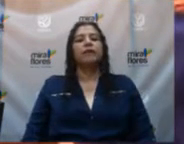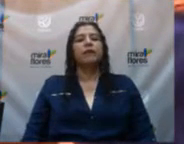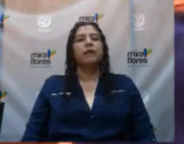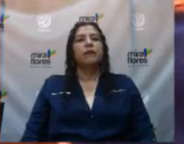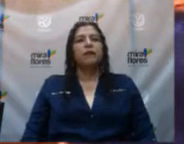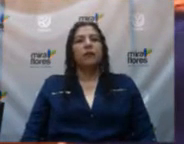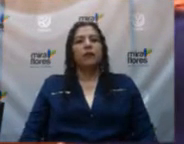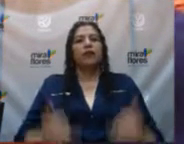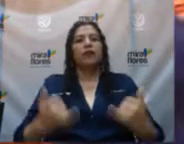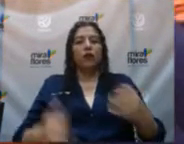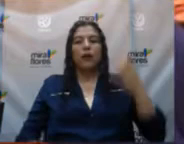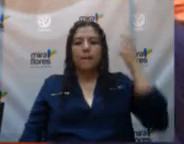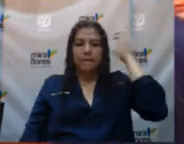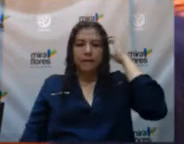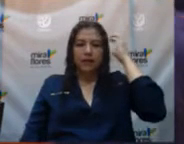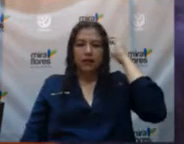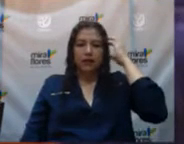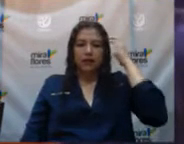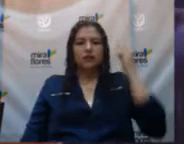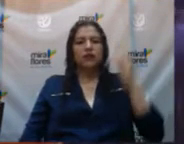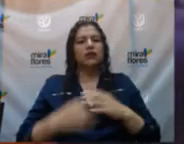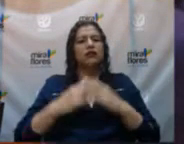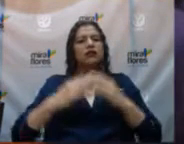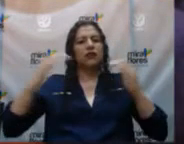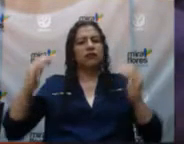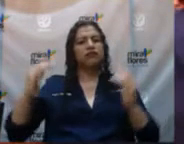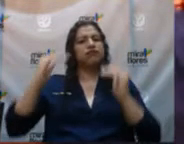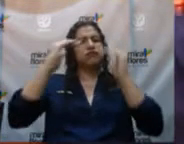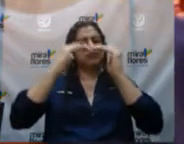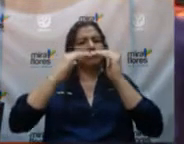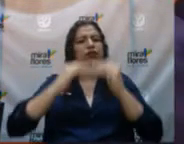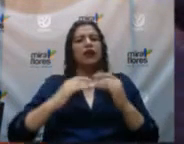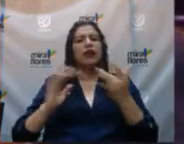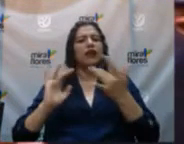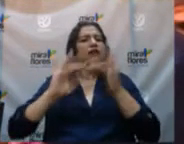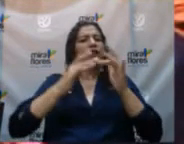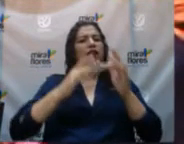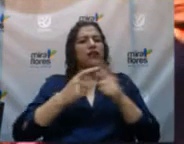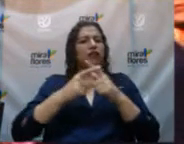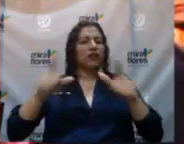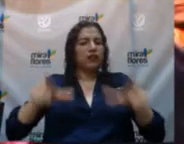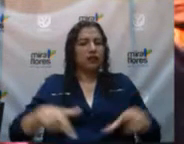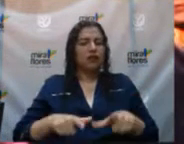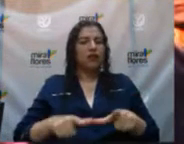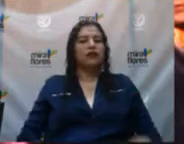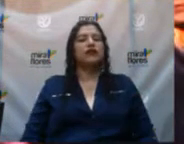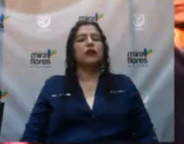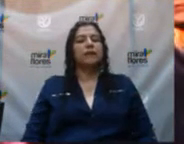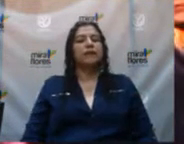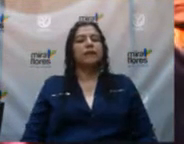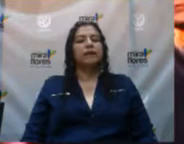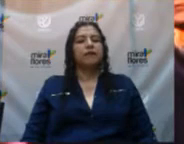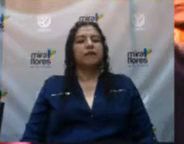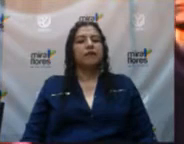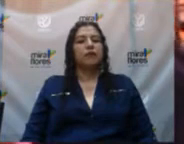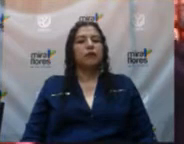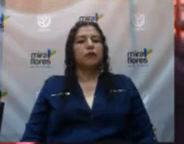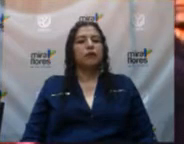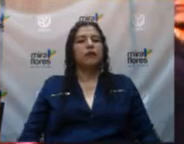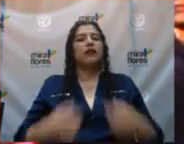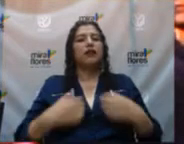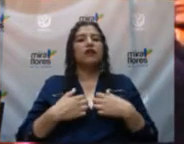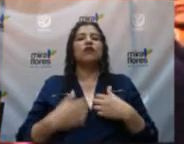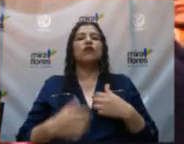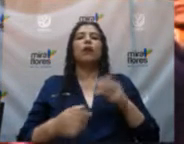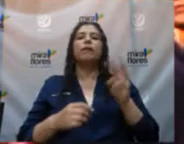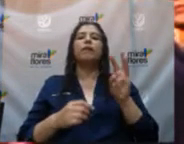día, Miraflores está en línea, interconectado en lugares puntuales, teniendo Wi-Fi en